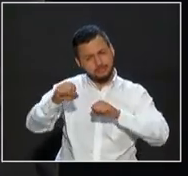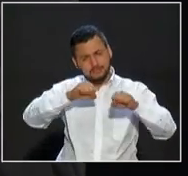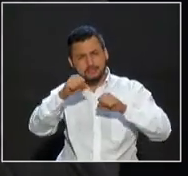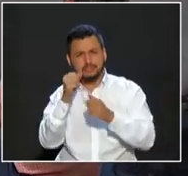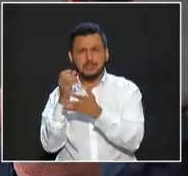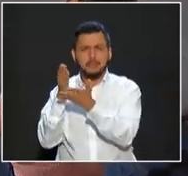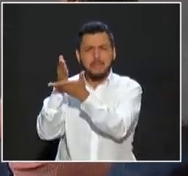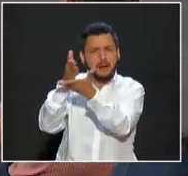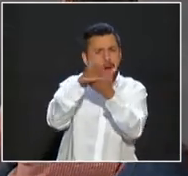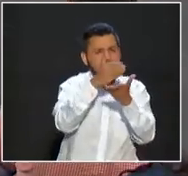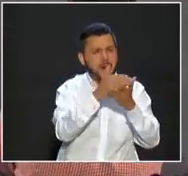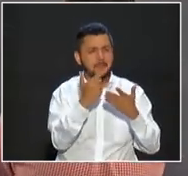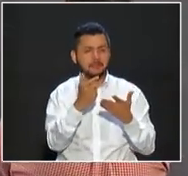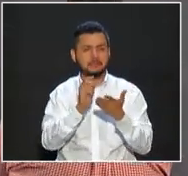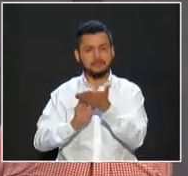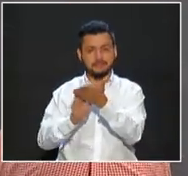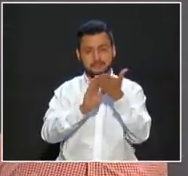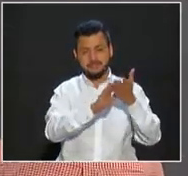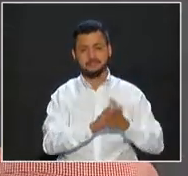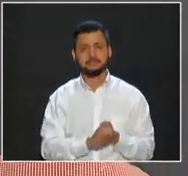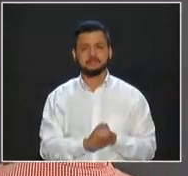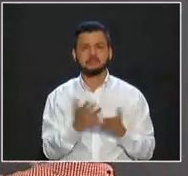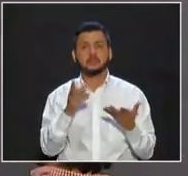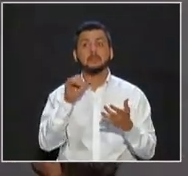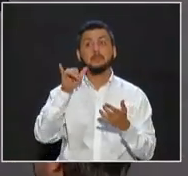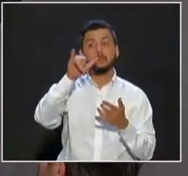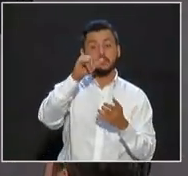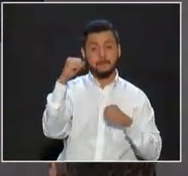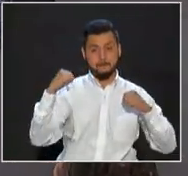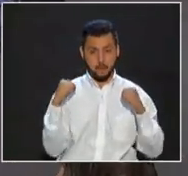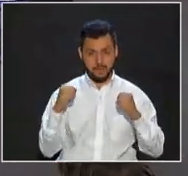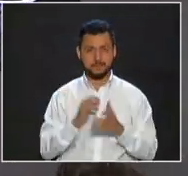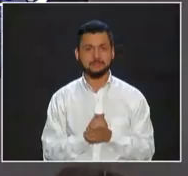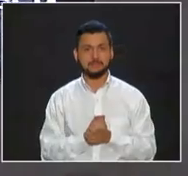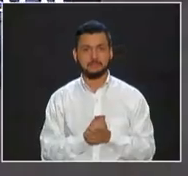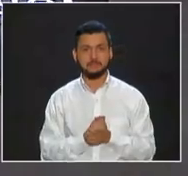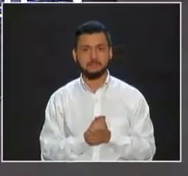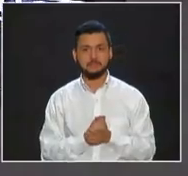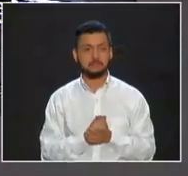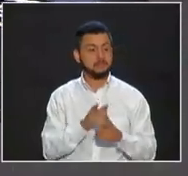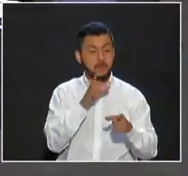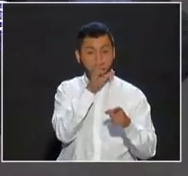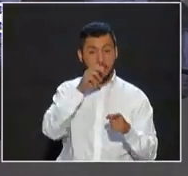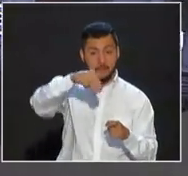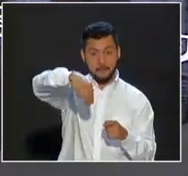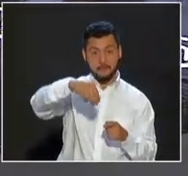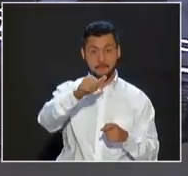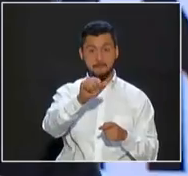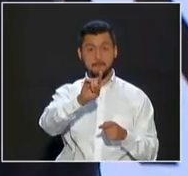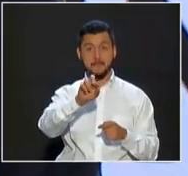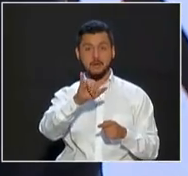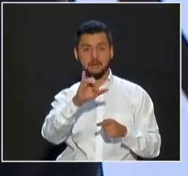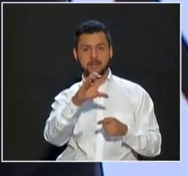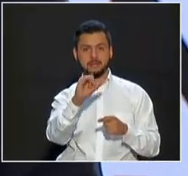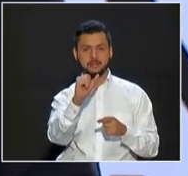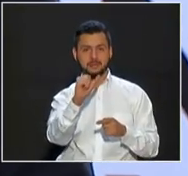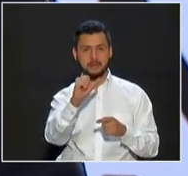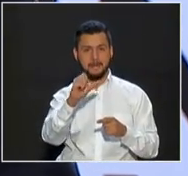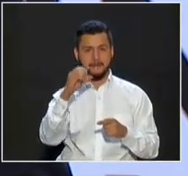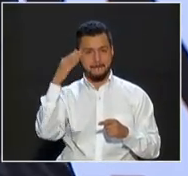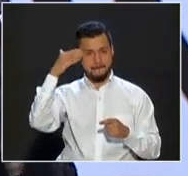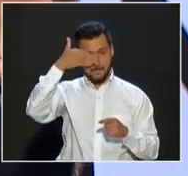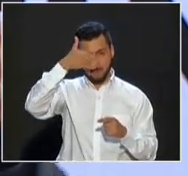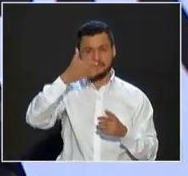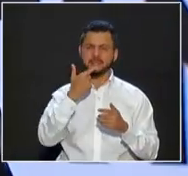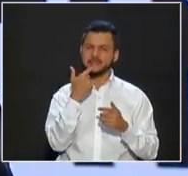gobernador para ser puntual con la pregunta y como lo plantea juan camilo el gobierno nacional no tiene ese millón